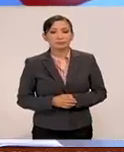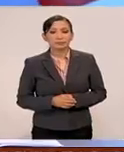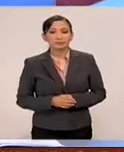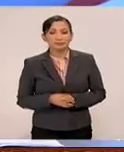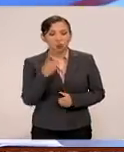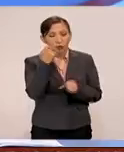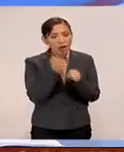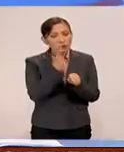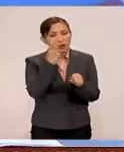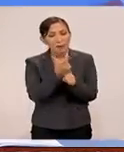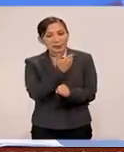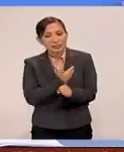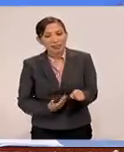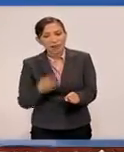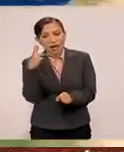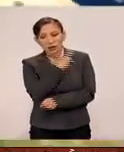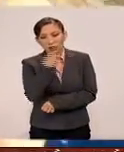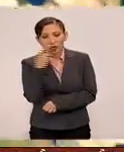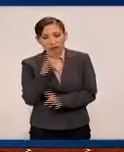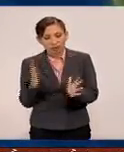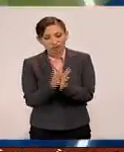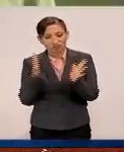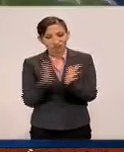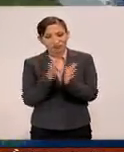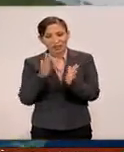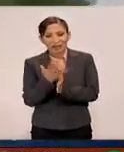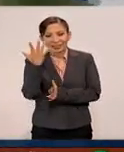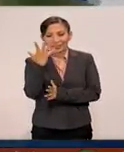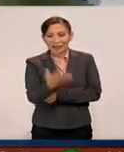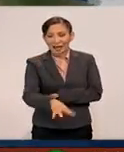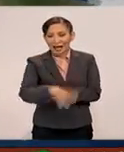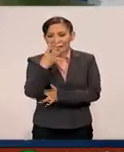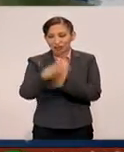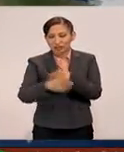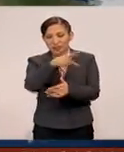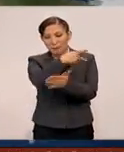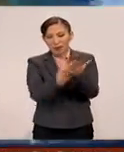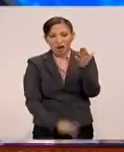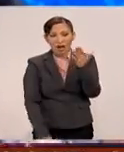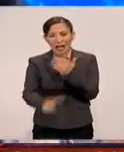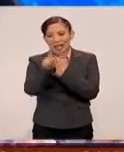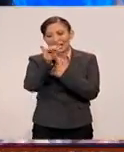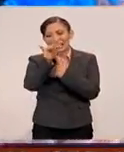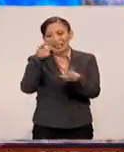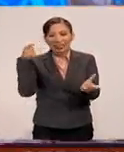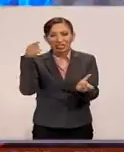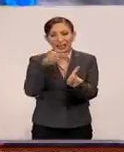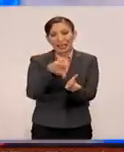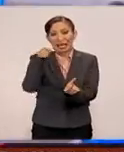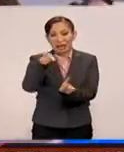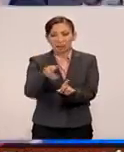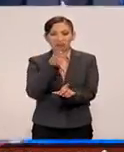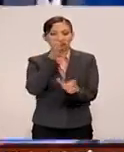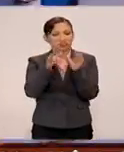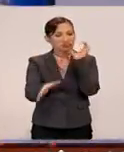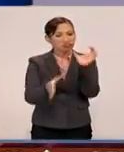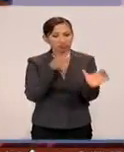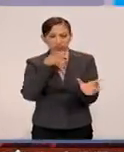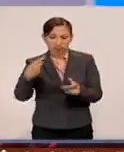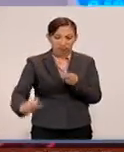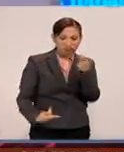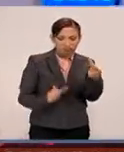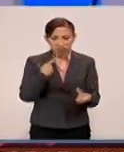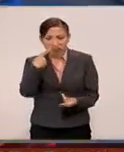Como cada año, el presidente de Rusia, Vladimir Putin, participó en la 14ª edición del programa Línea Directa, en el que contesta en vivo